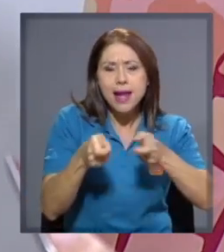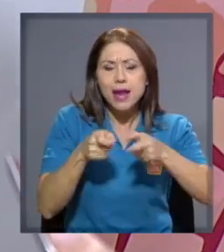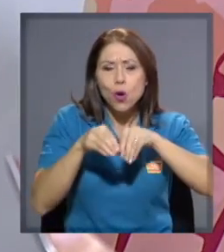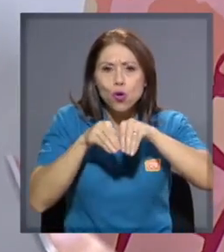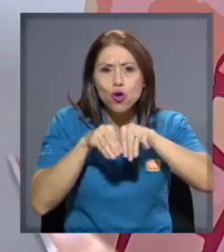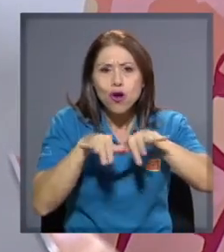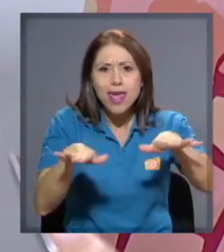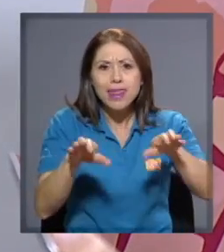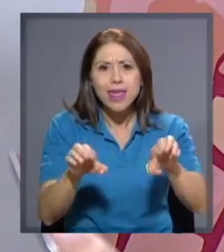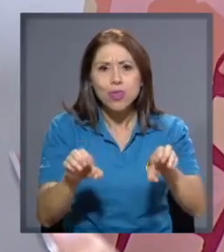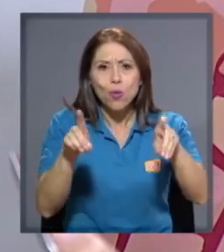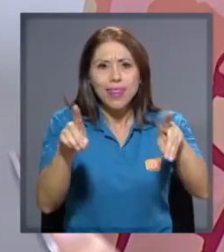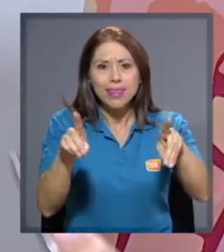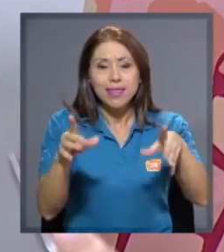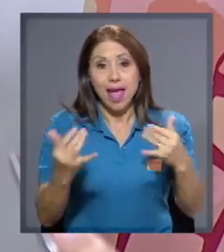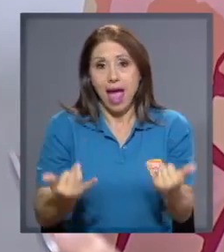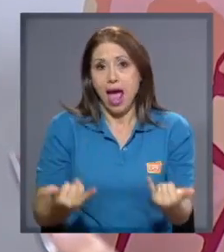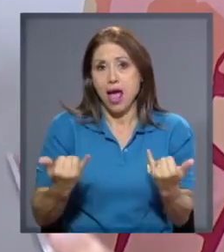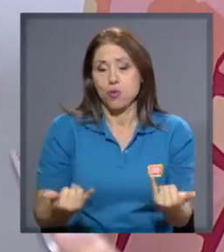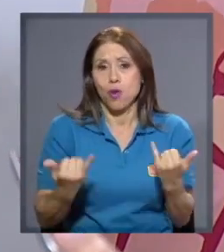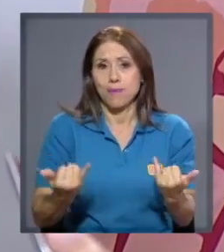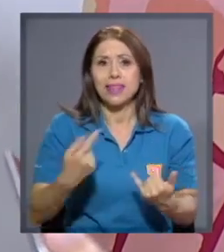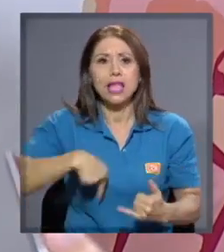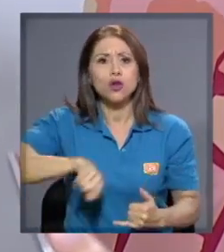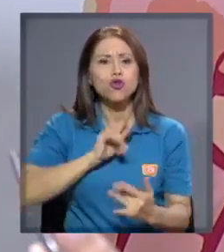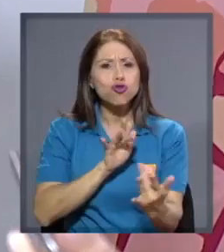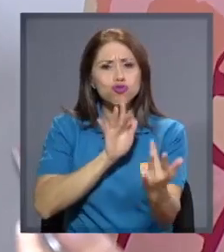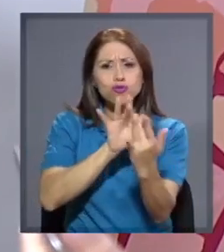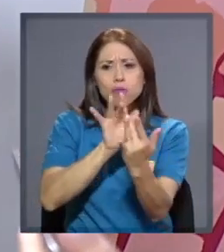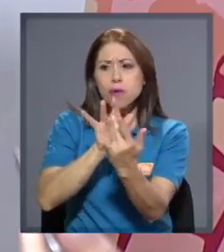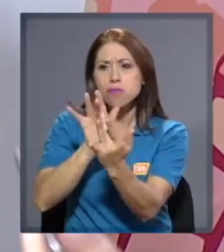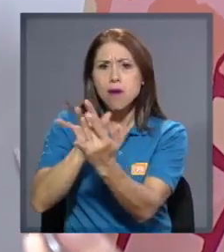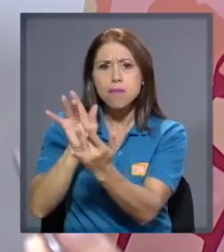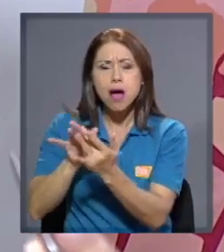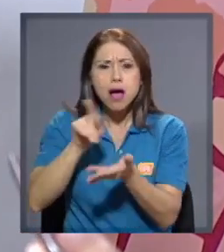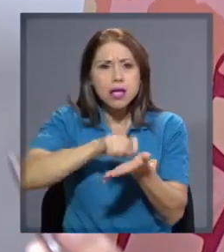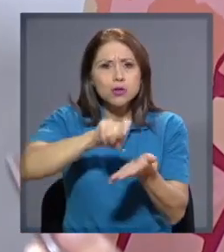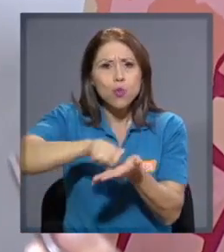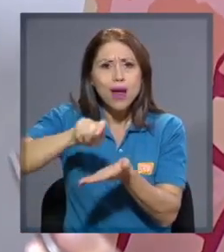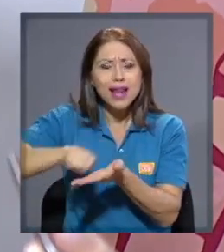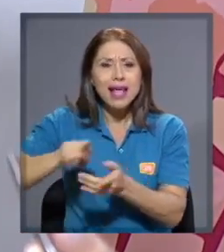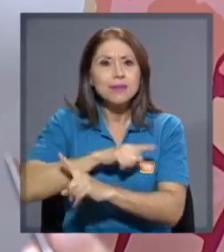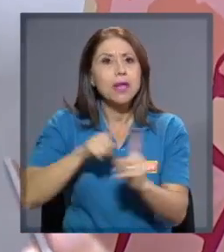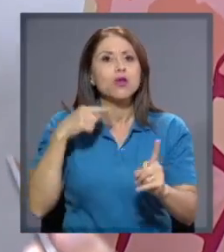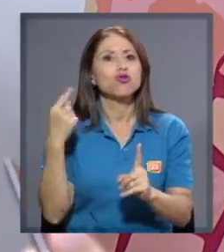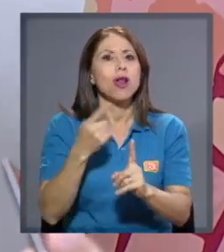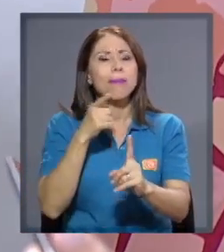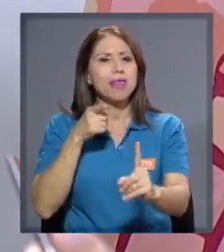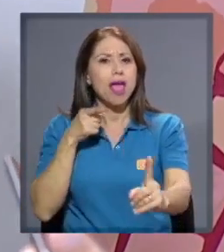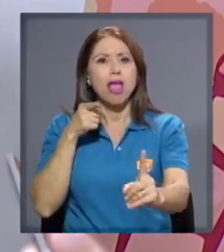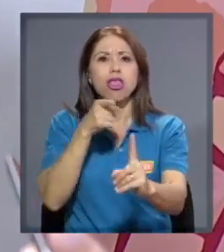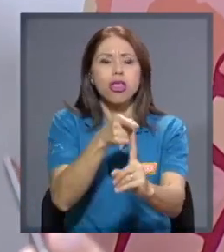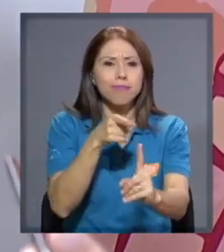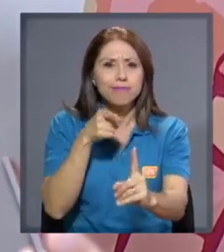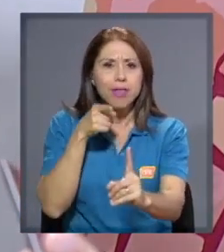actualmente tenemos conexiones en las escuelas pero que son conexiones unidireccionales vamos a ver o sea que son conexiones desde un